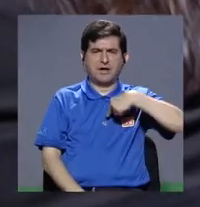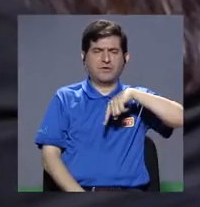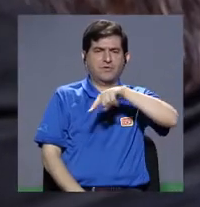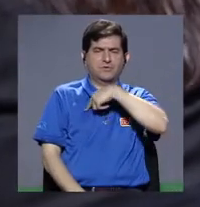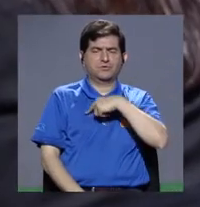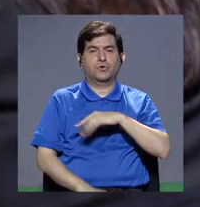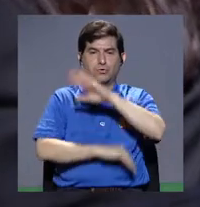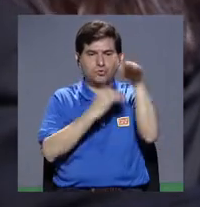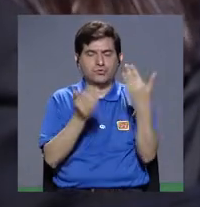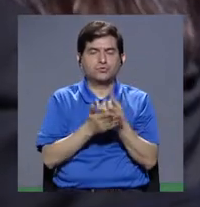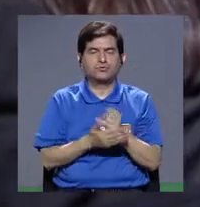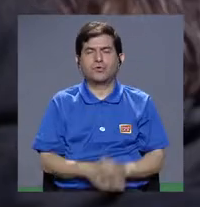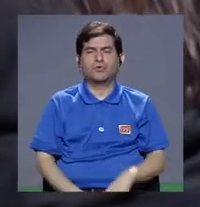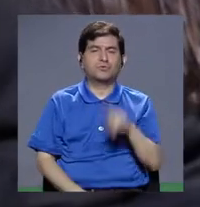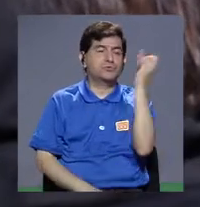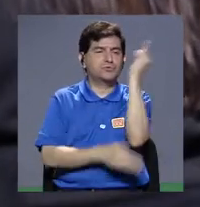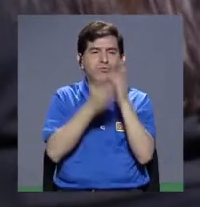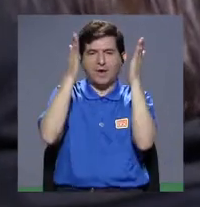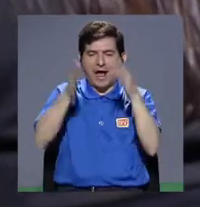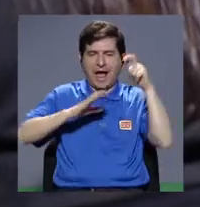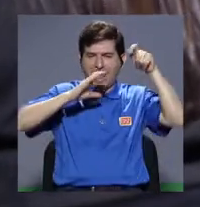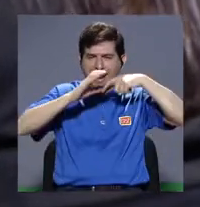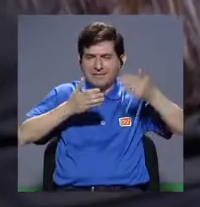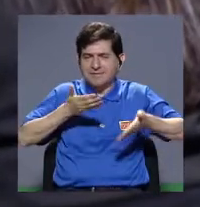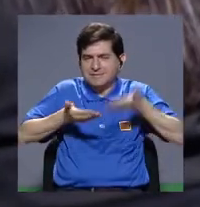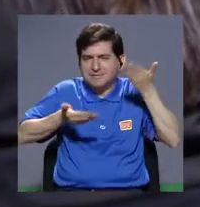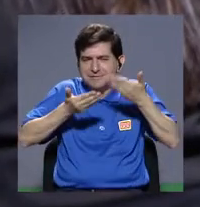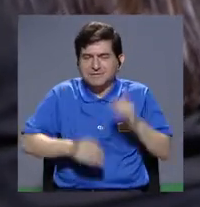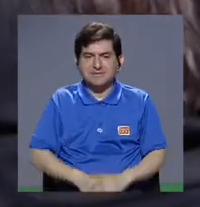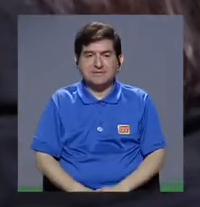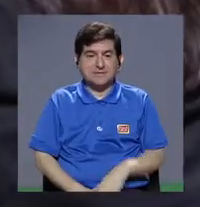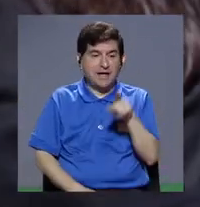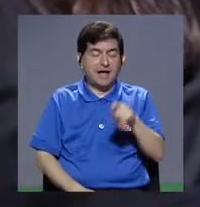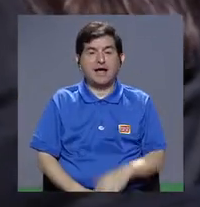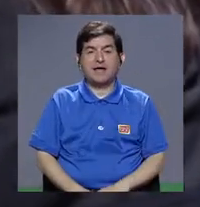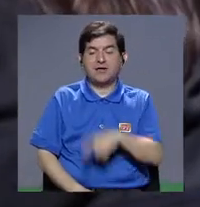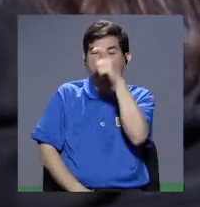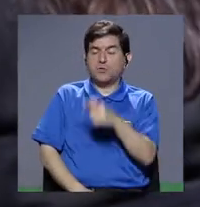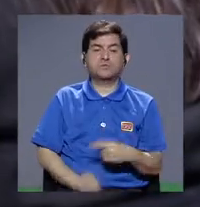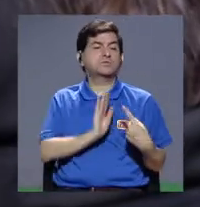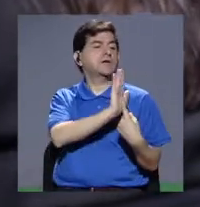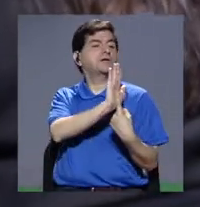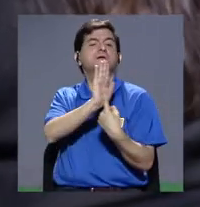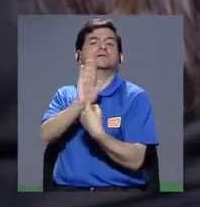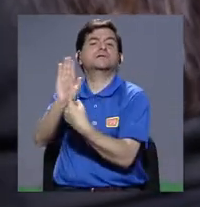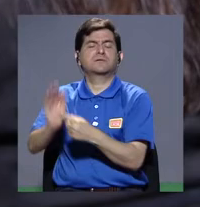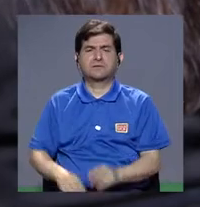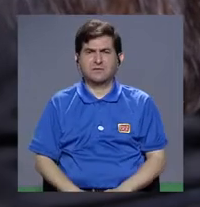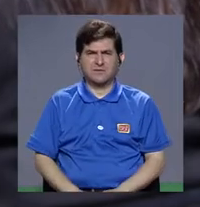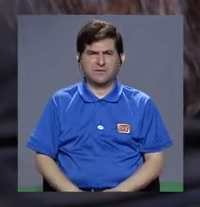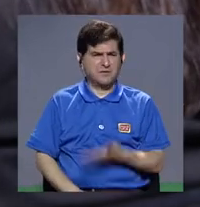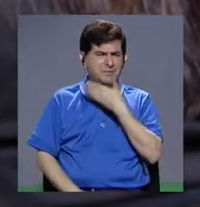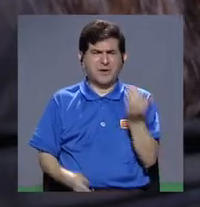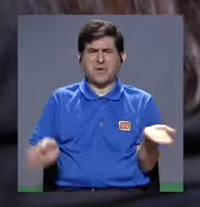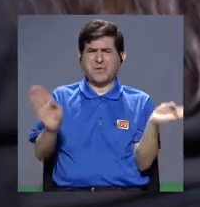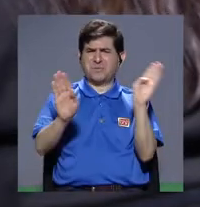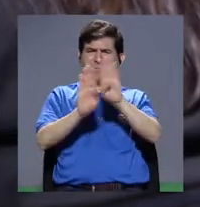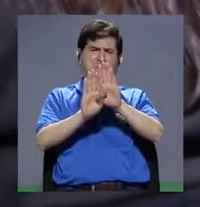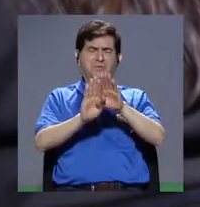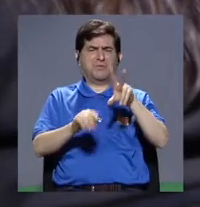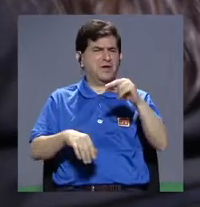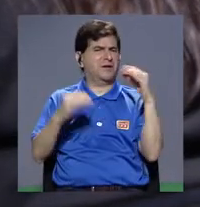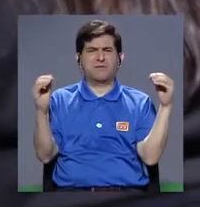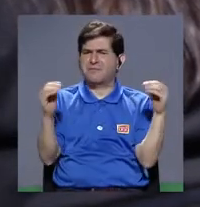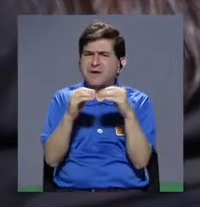artistas de cine todos es un poco verdad seres escénicos constantemente porque no cerrar las puertas y